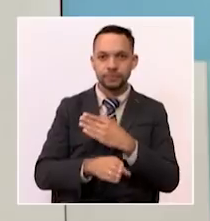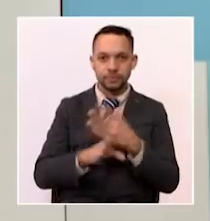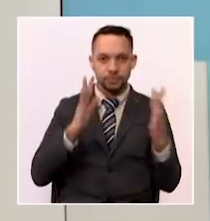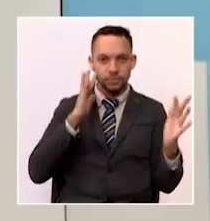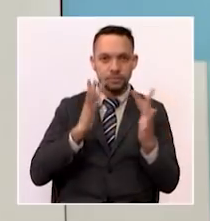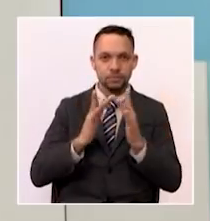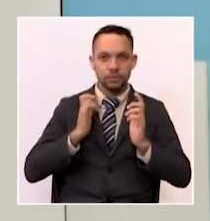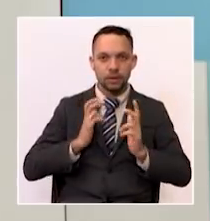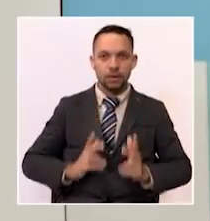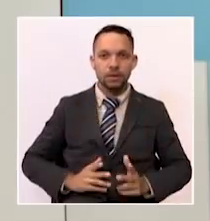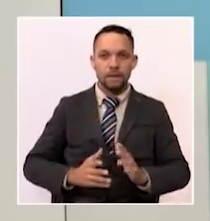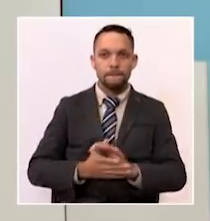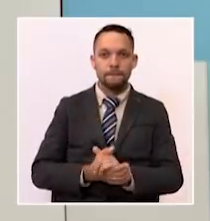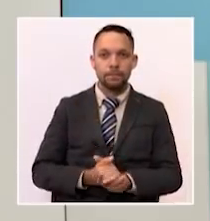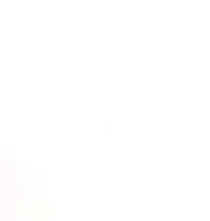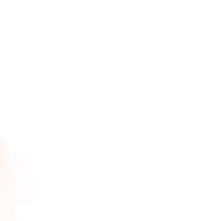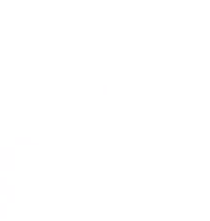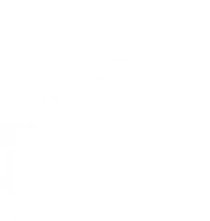Vital.